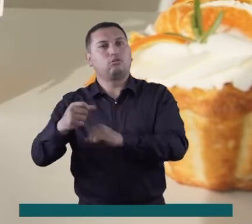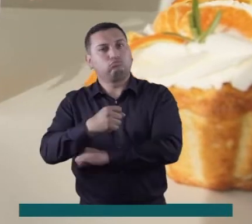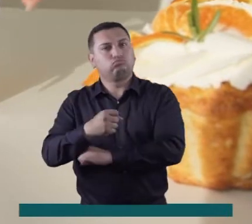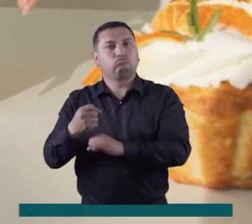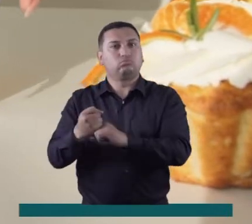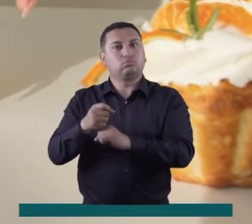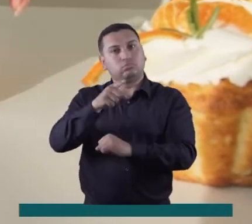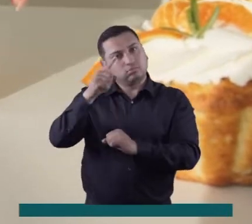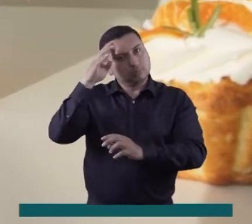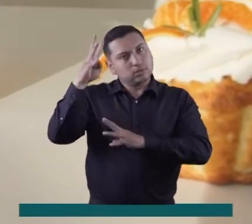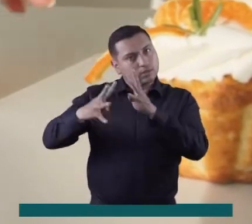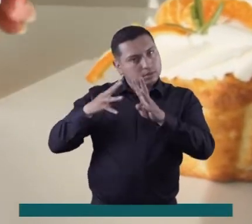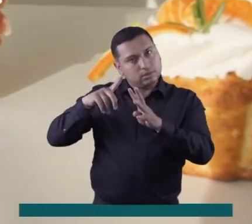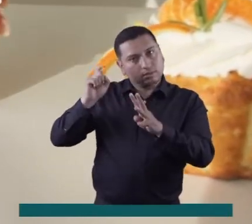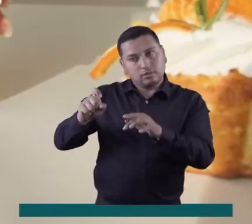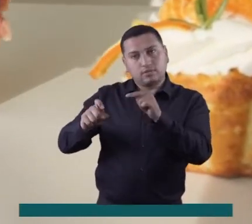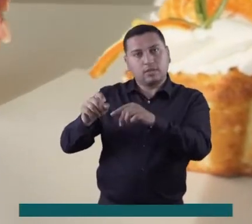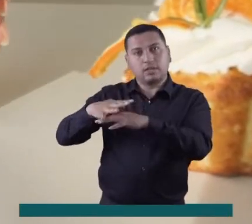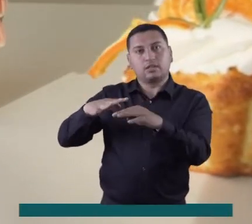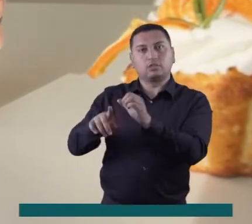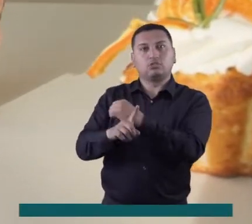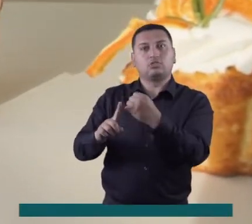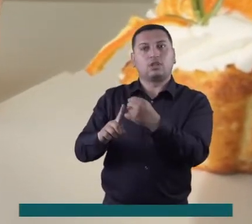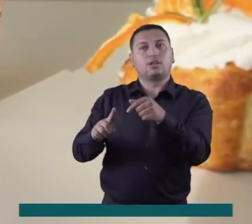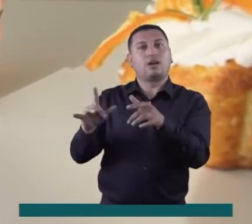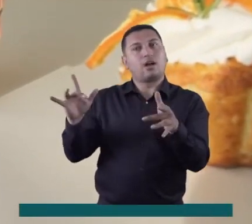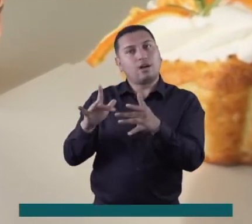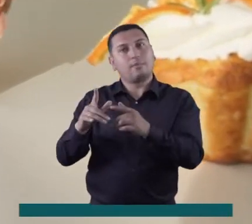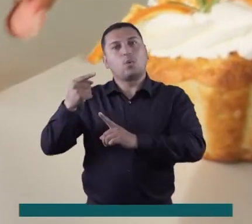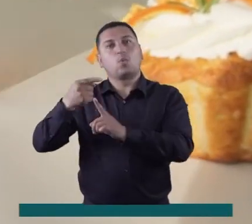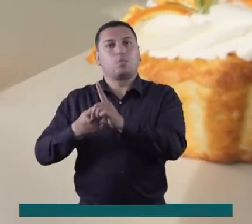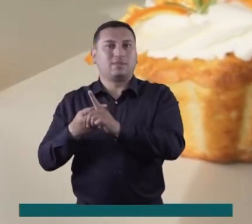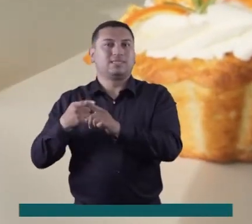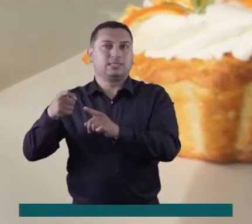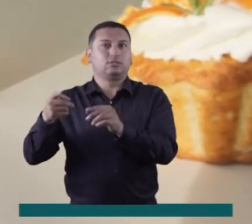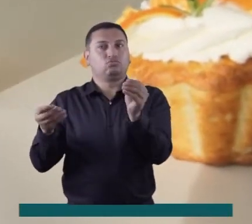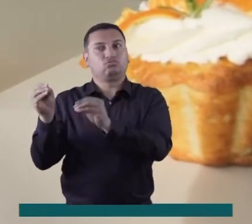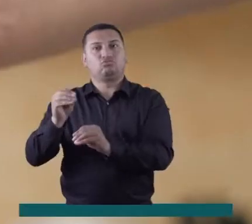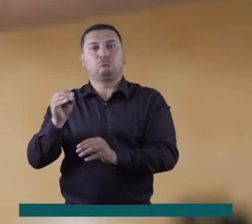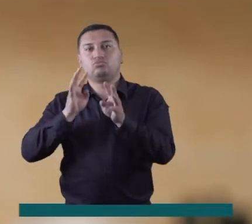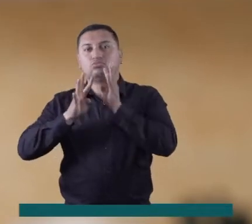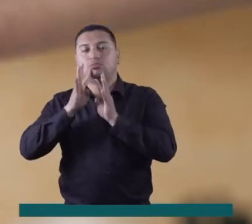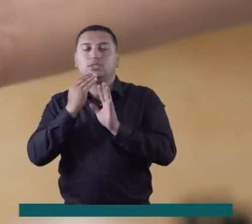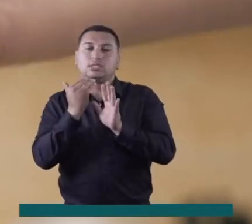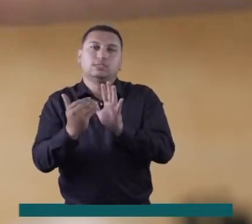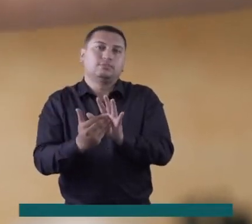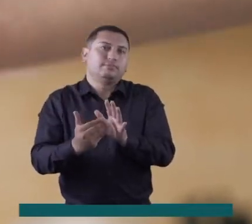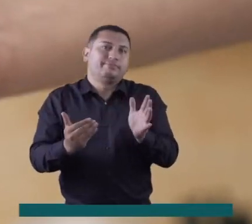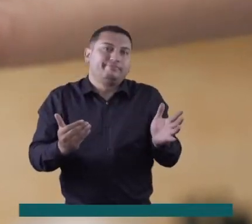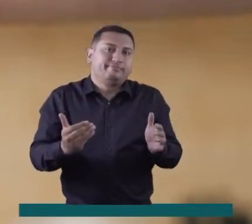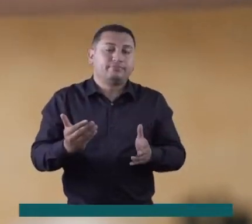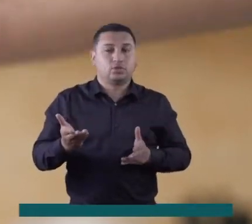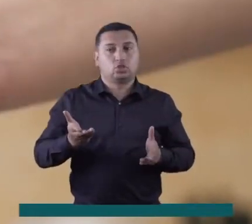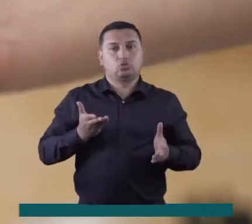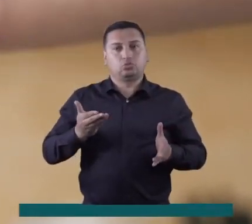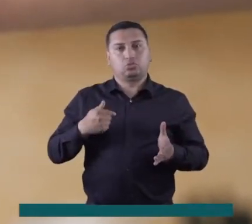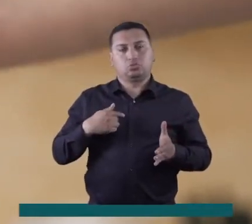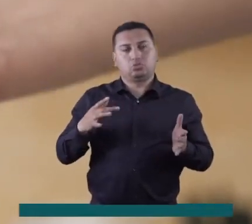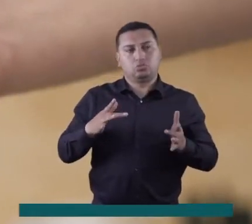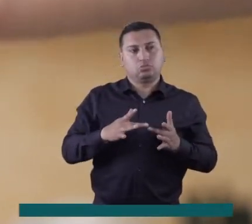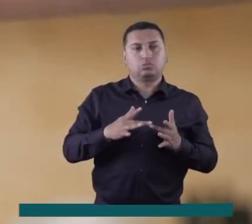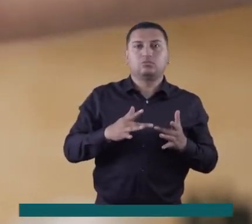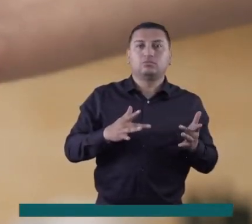que te aconsejo que te pongas creativo y decores tus redes sociales de acuerdo a la temática. De hecho, en el caso de que tú ofrezcas un